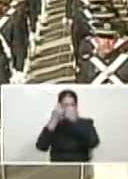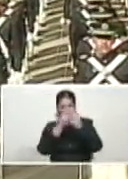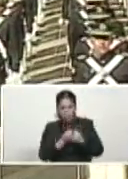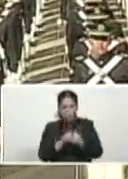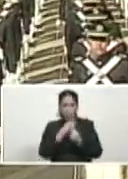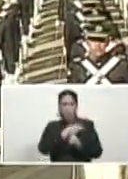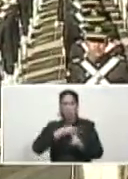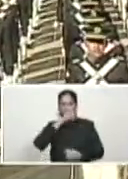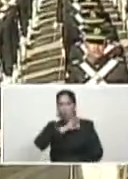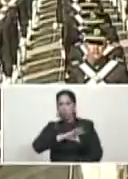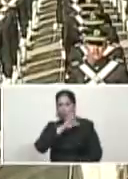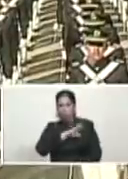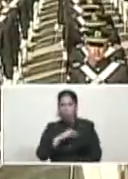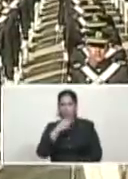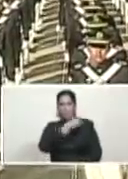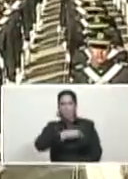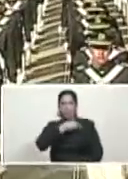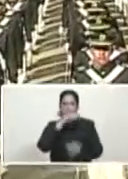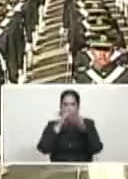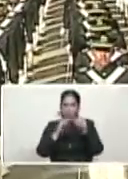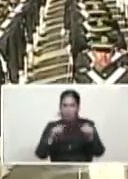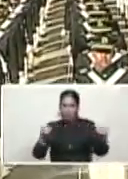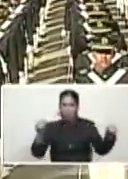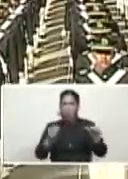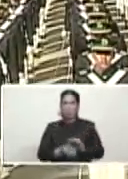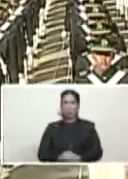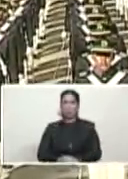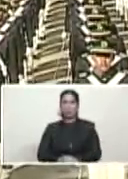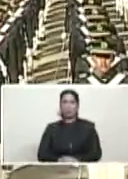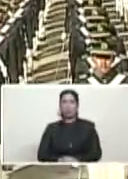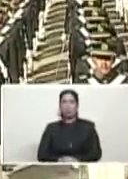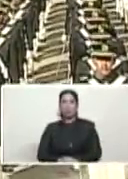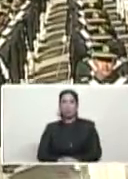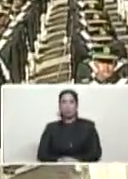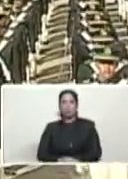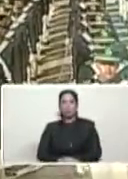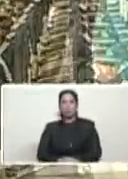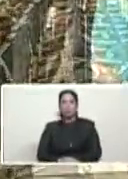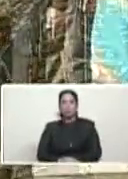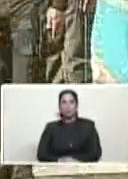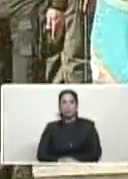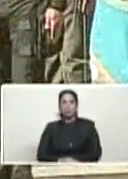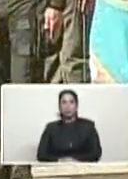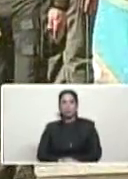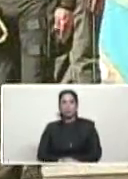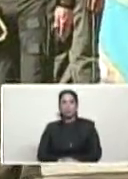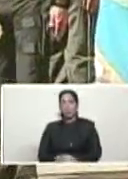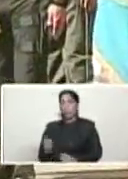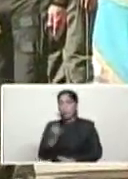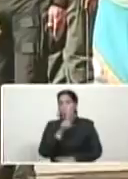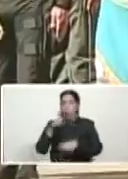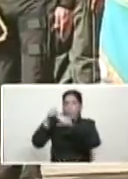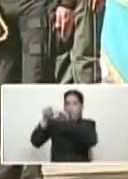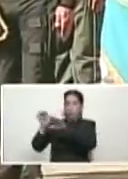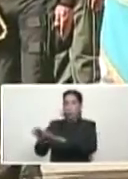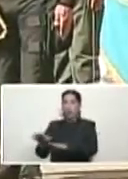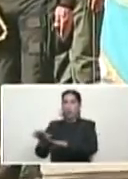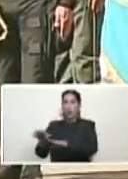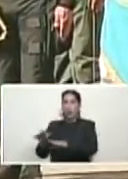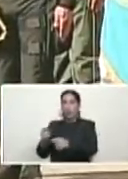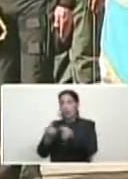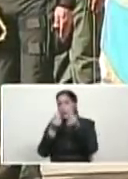misiones sociales, misiones territoriales, sin abandonar ni por un segundo su